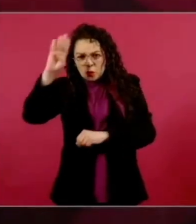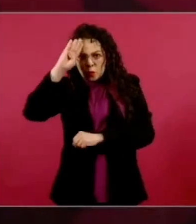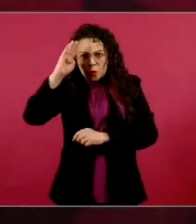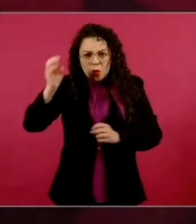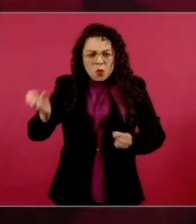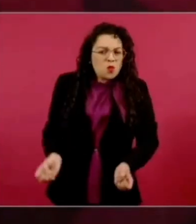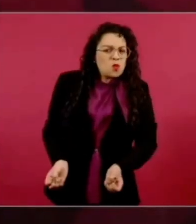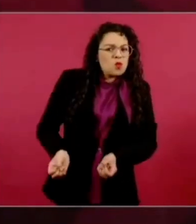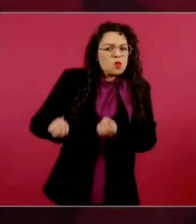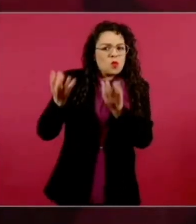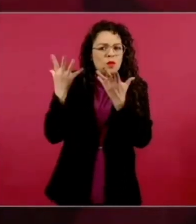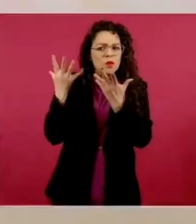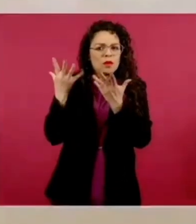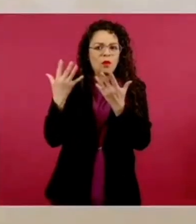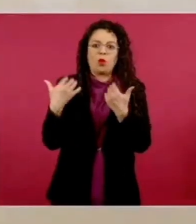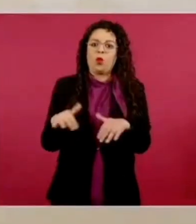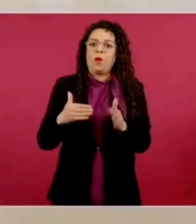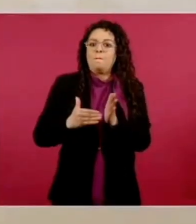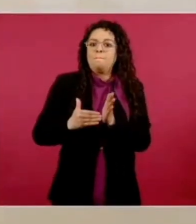Millones.